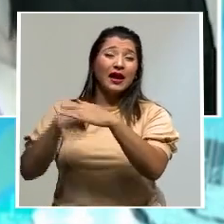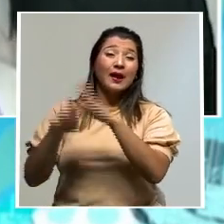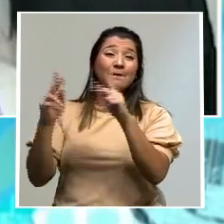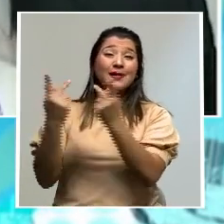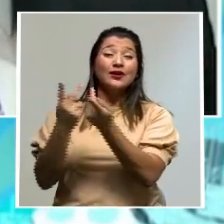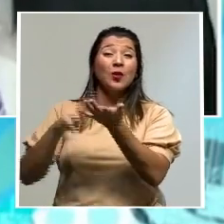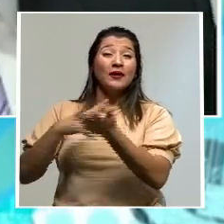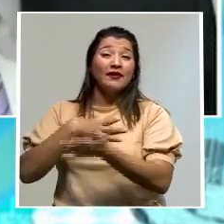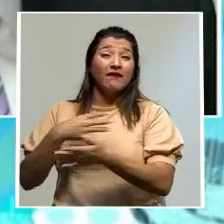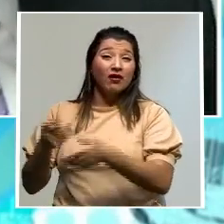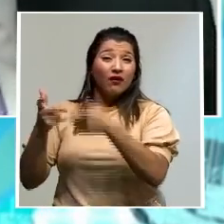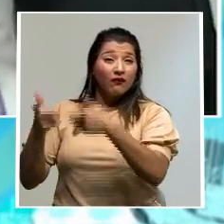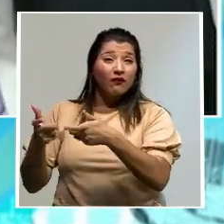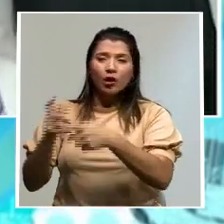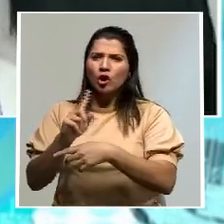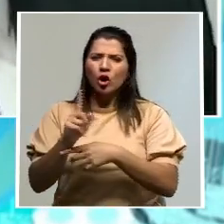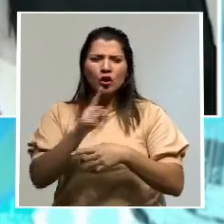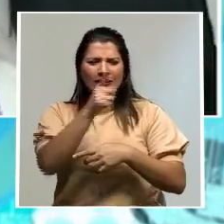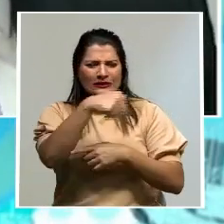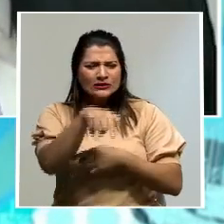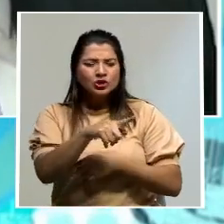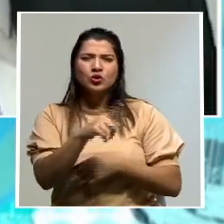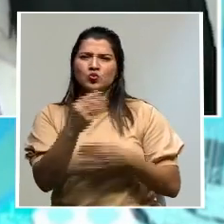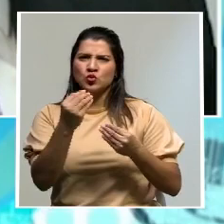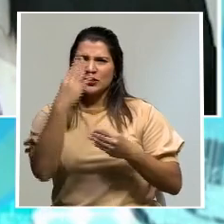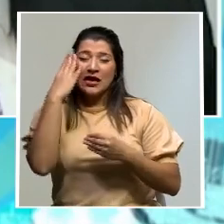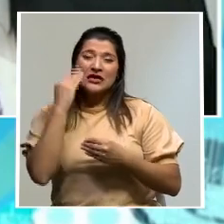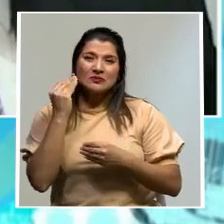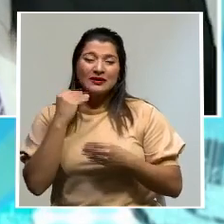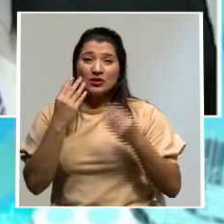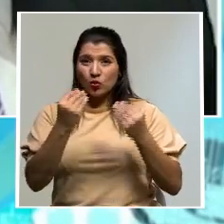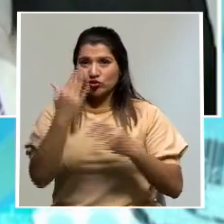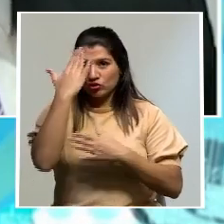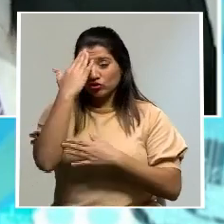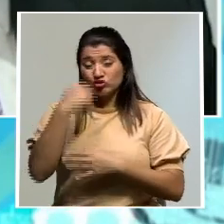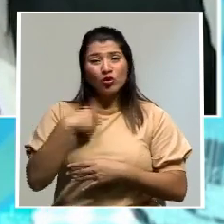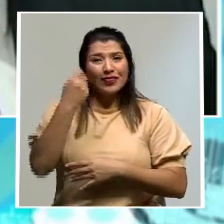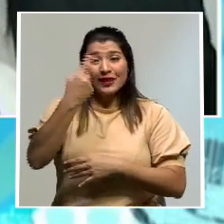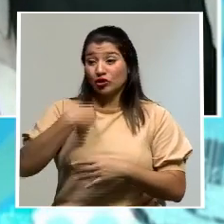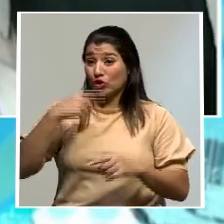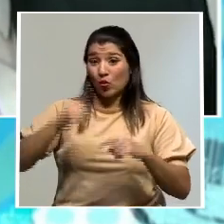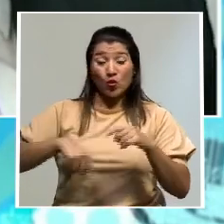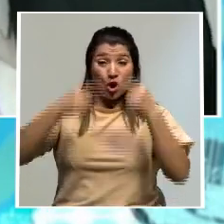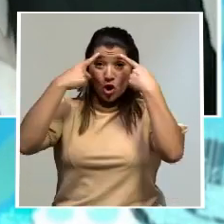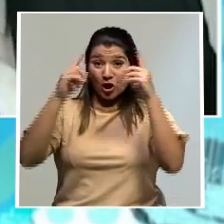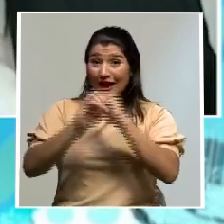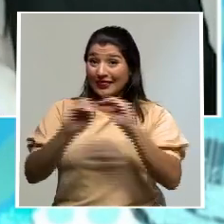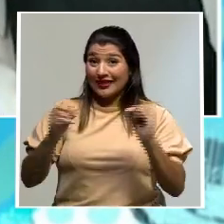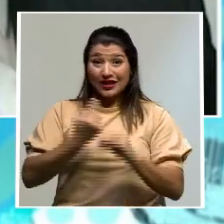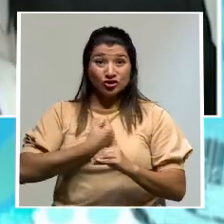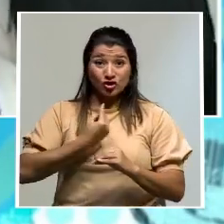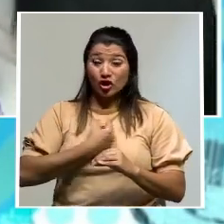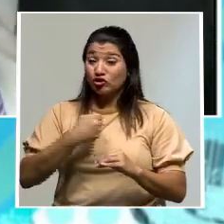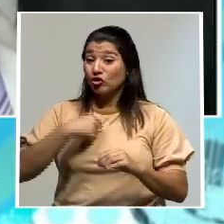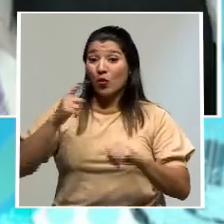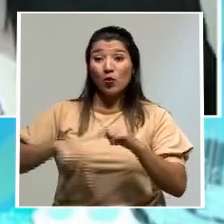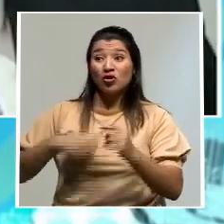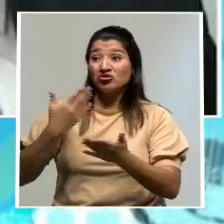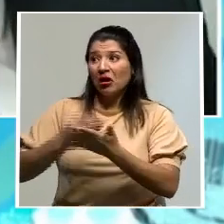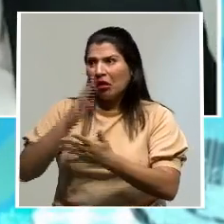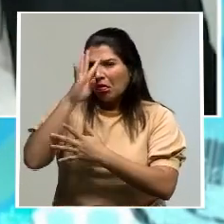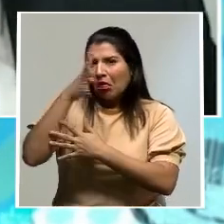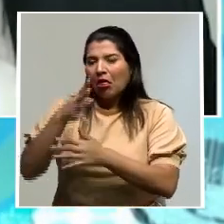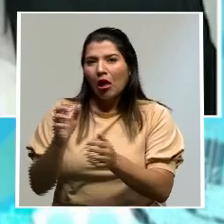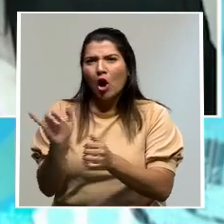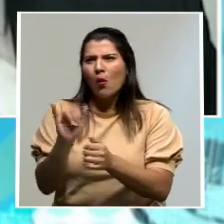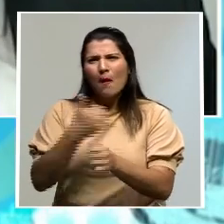vasta experiencia y conocimiento, porque Claudio Alpizar entiende que no se puede gobernar solo, que no se puede llegar a improvisar como el presidente Carlos Alvarado con su